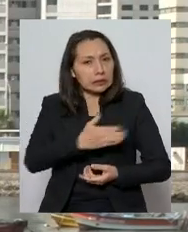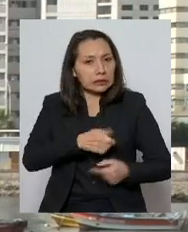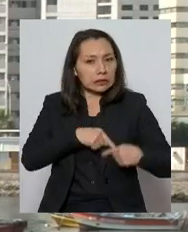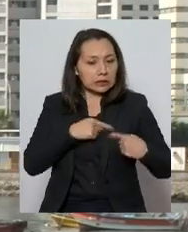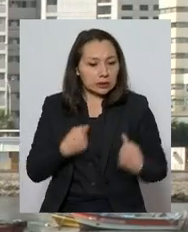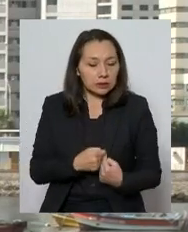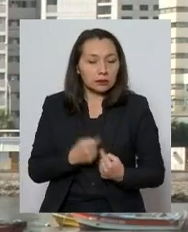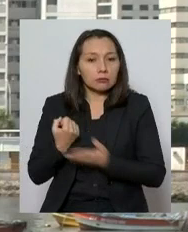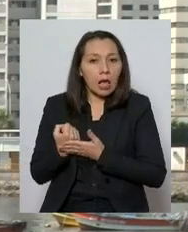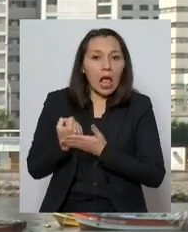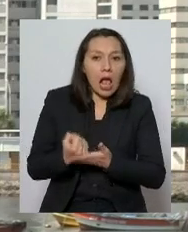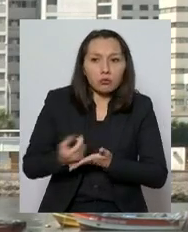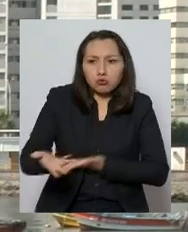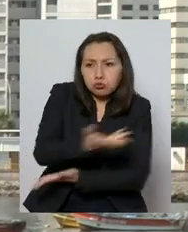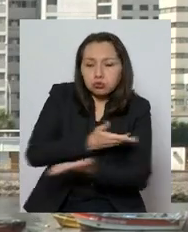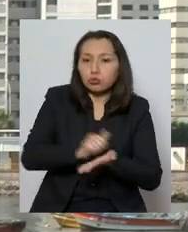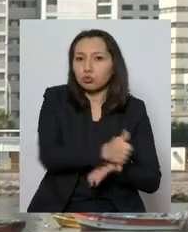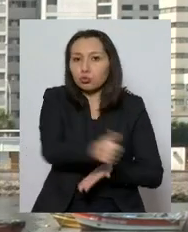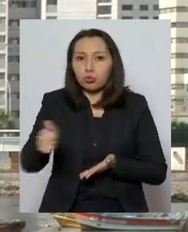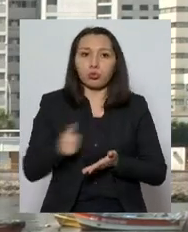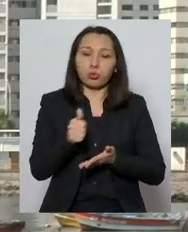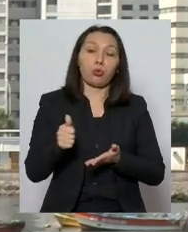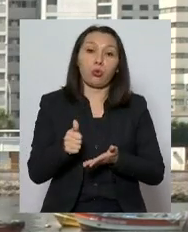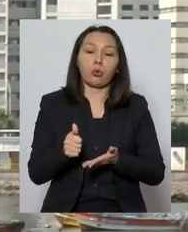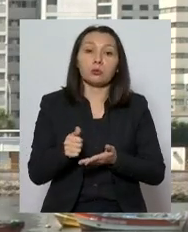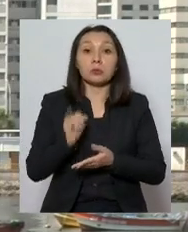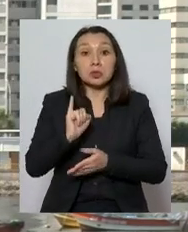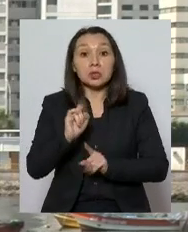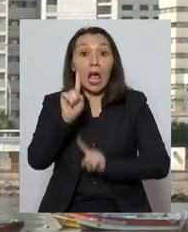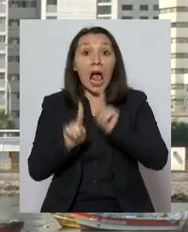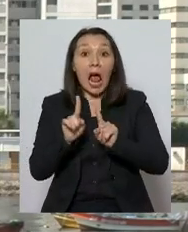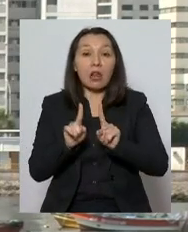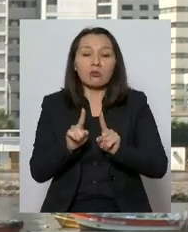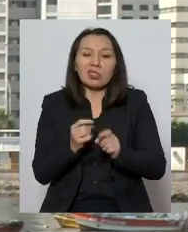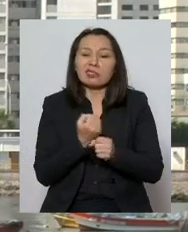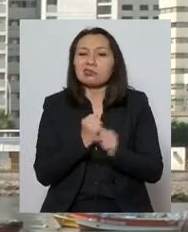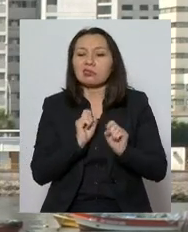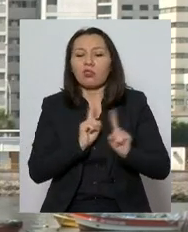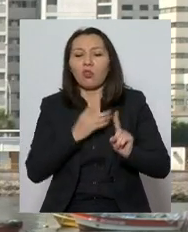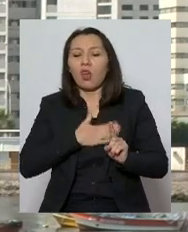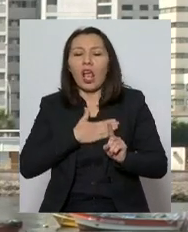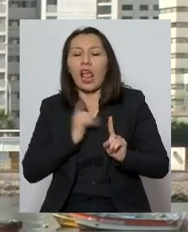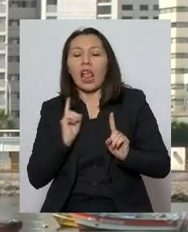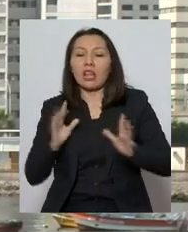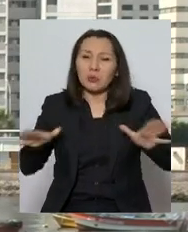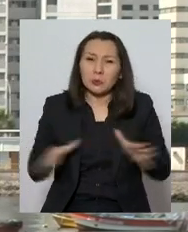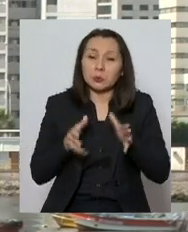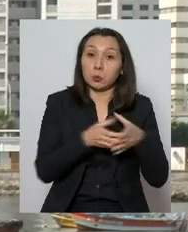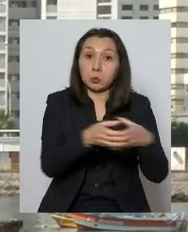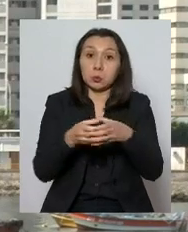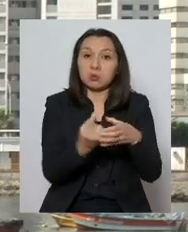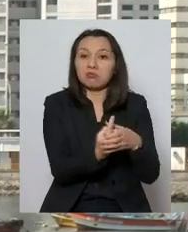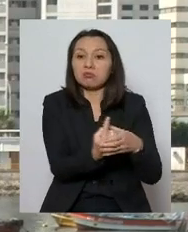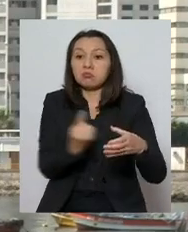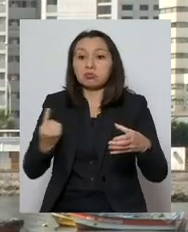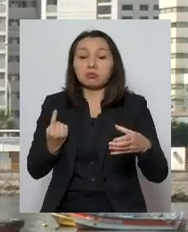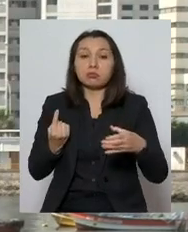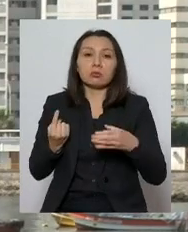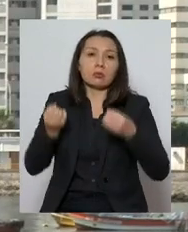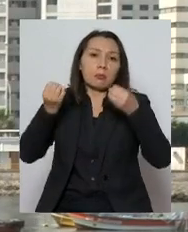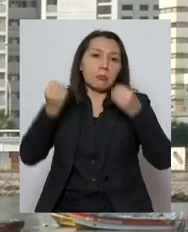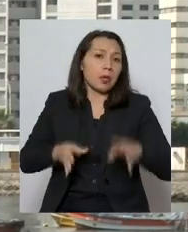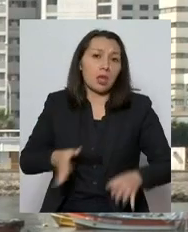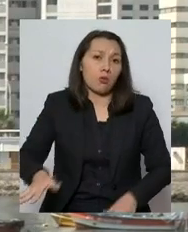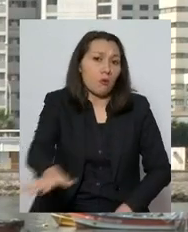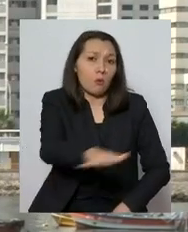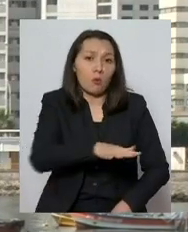corazón, colaborar todos. Porque si alguien se resta de este esfuerzo, vamos a perder